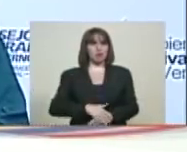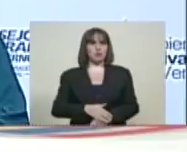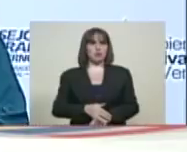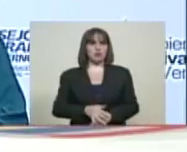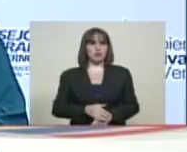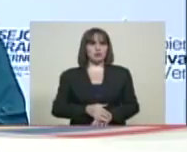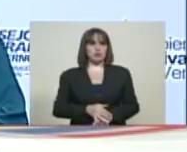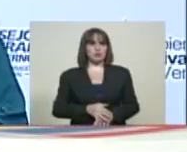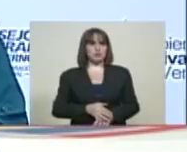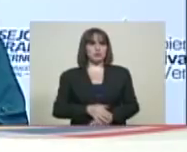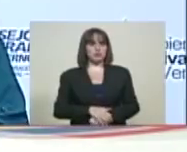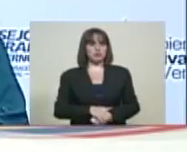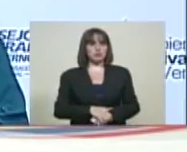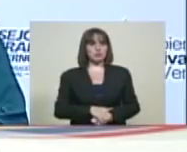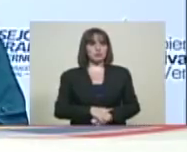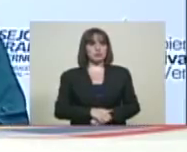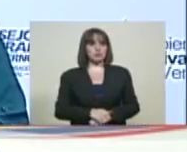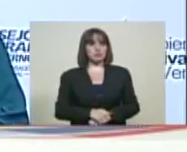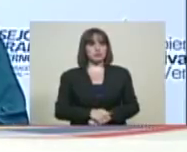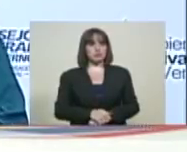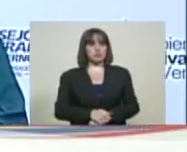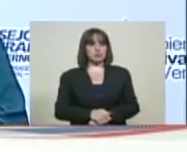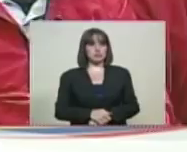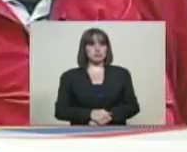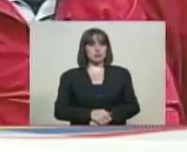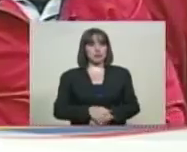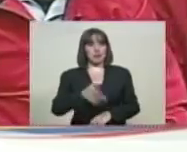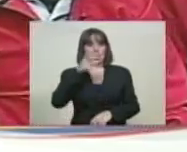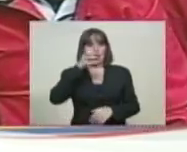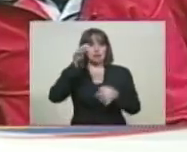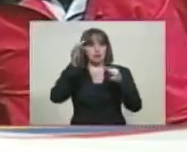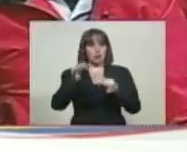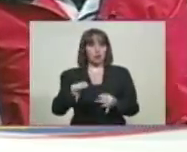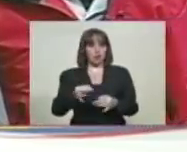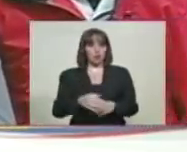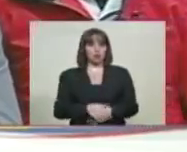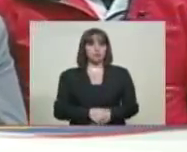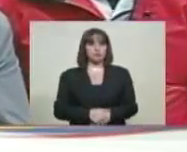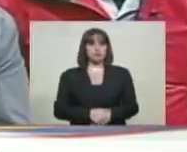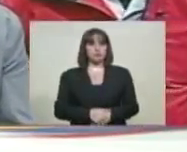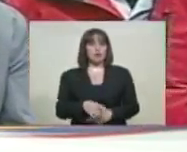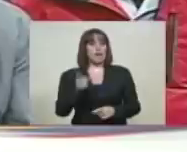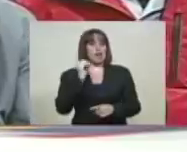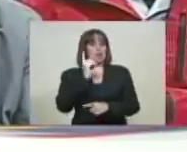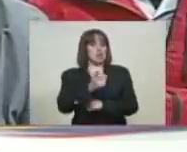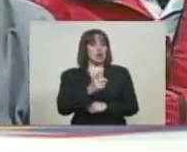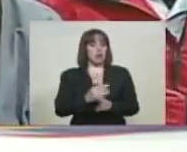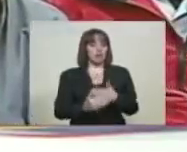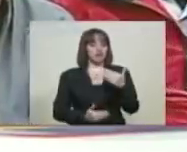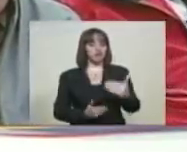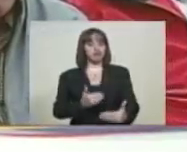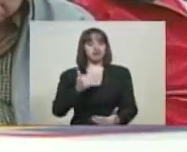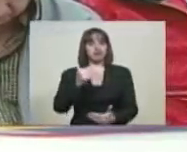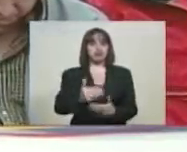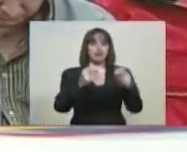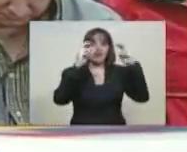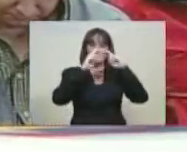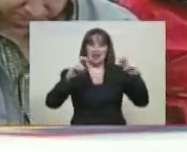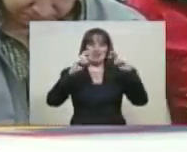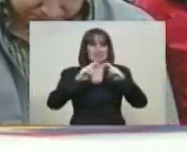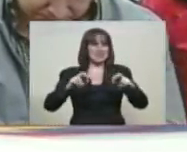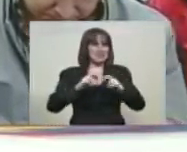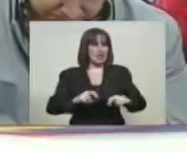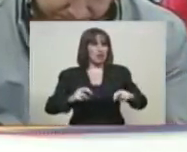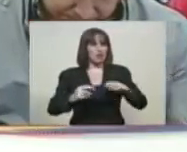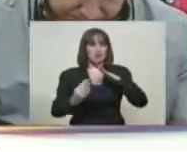lo hace más la gran misión abastecimiento seguros de más debe dar un salto en adelante se están revisando todas las